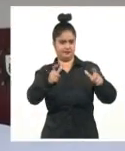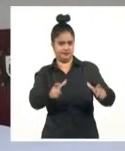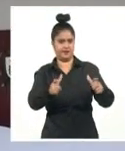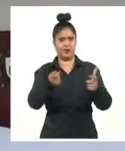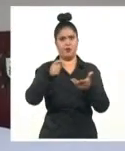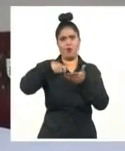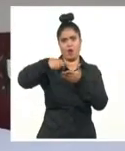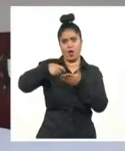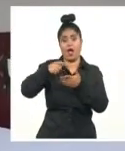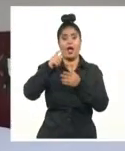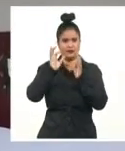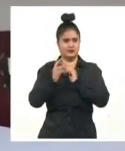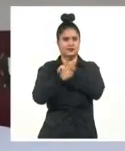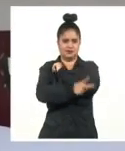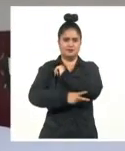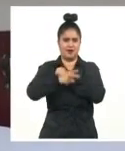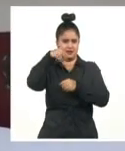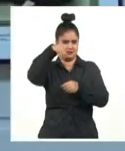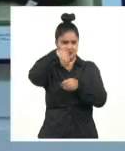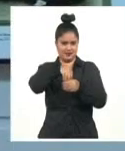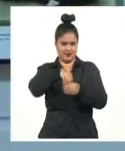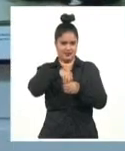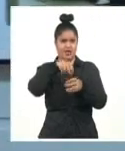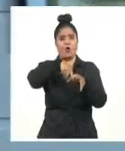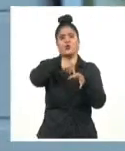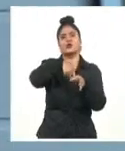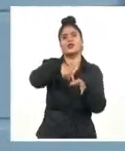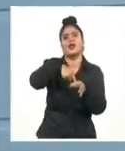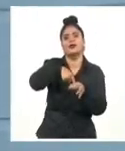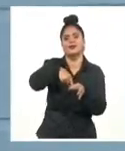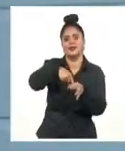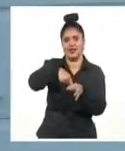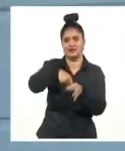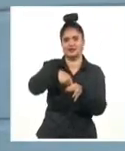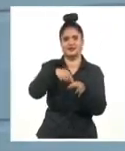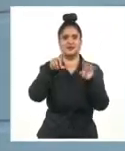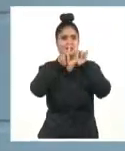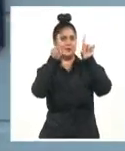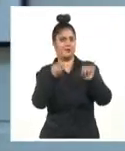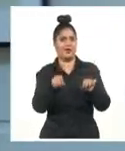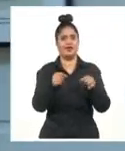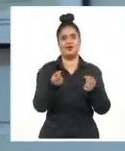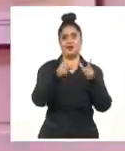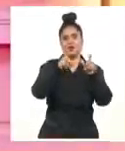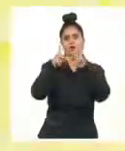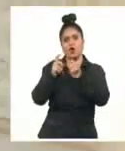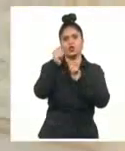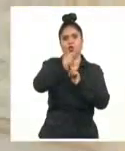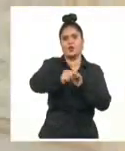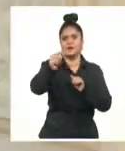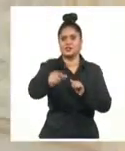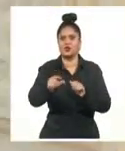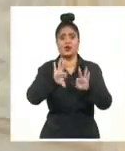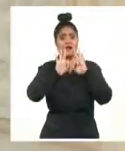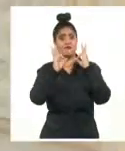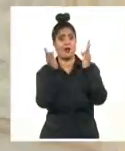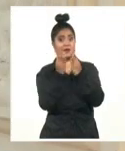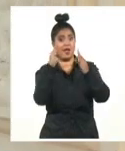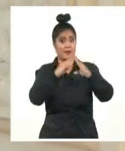En su interior se hacen recurrentes tradiciones, ambientes, olores, bebidas y comidas. Ahí entonces